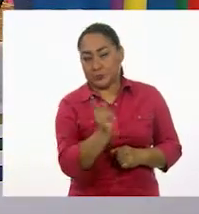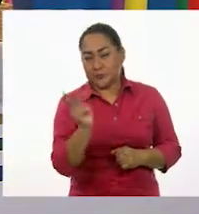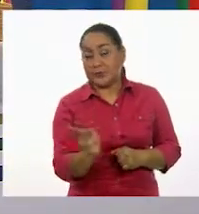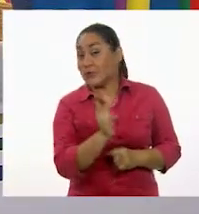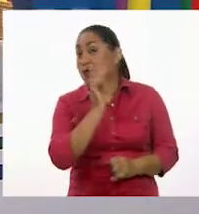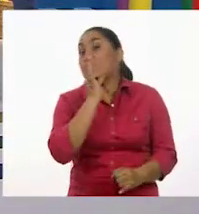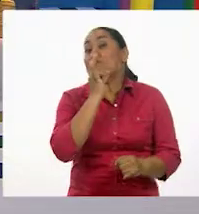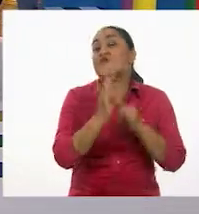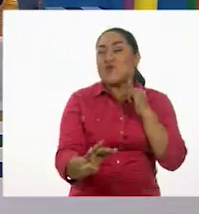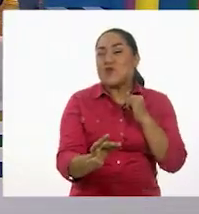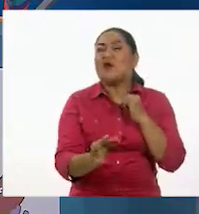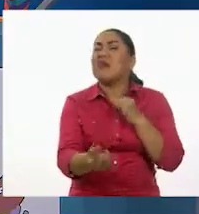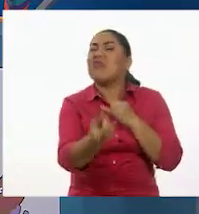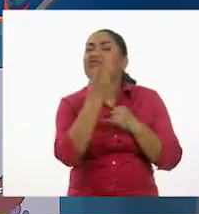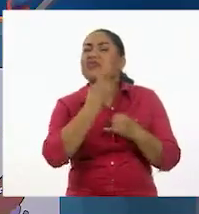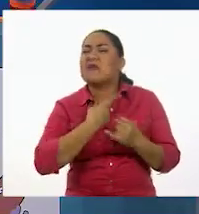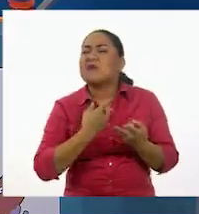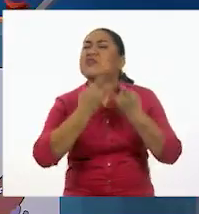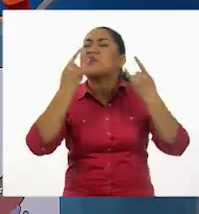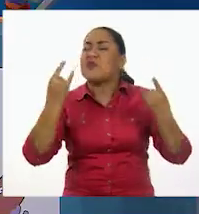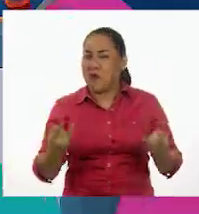Pregunta final de Cuéntame la historia.